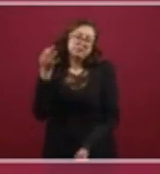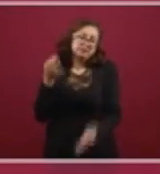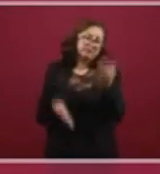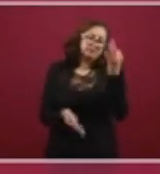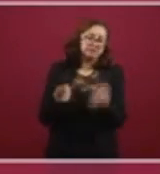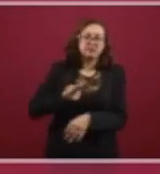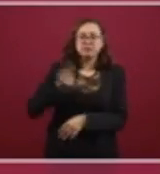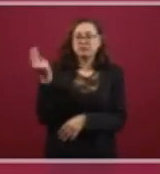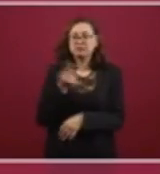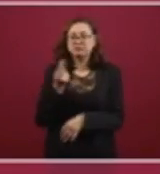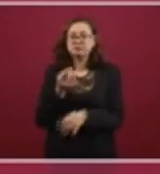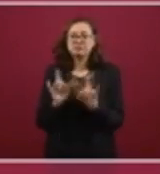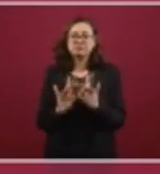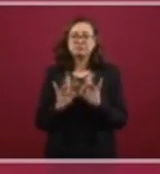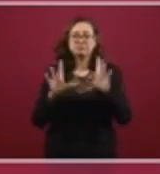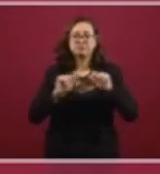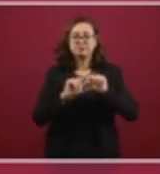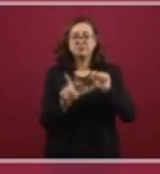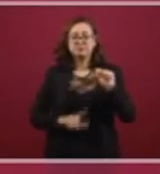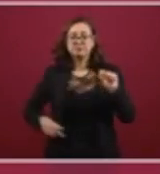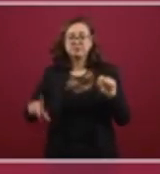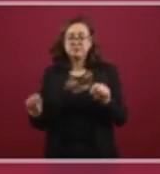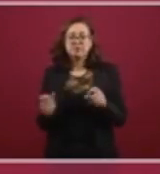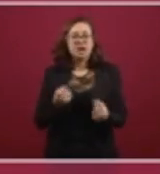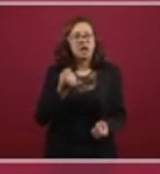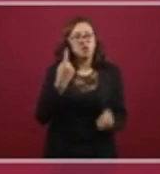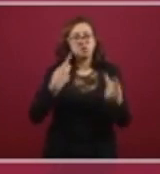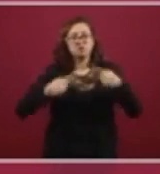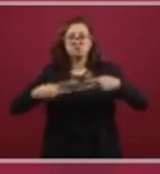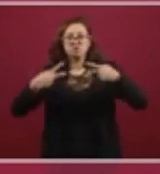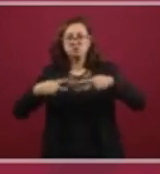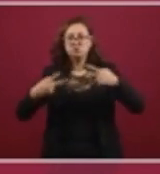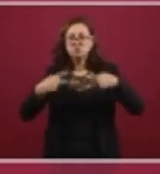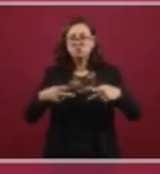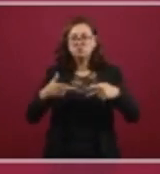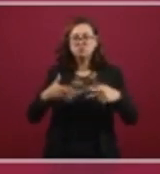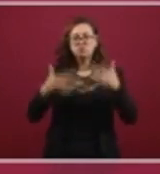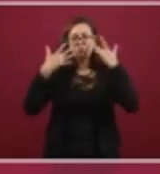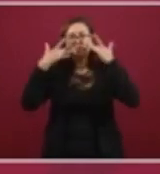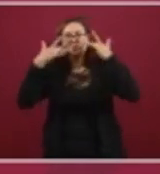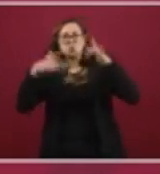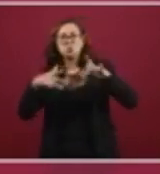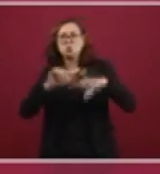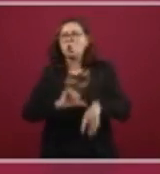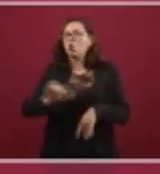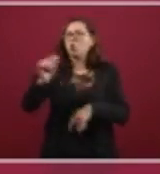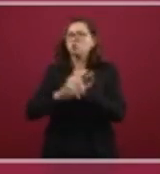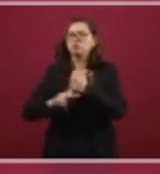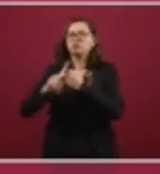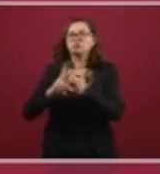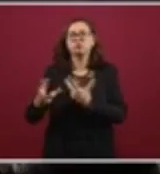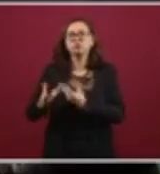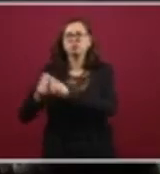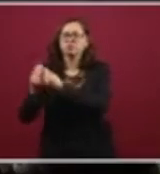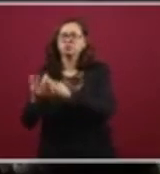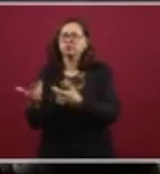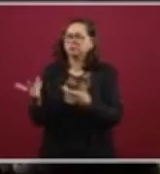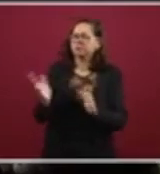en el país, de quienes se fueron, quienes desertaron por participar por México y otras irregularidades de carácter